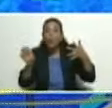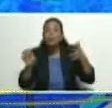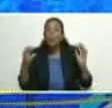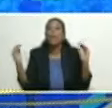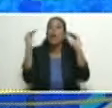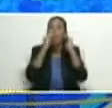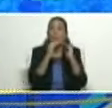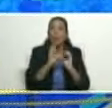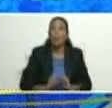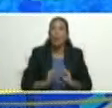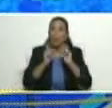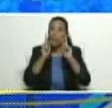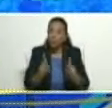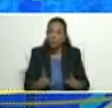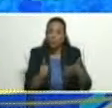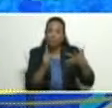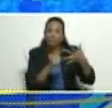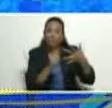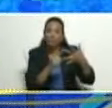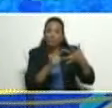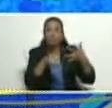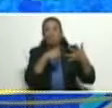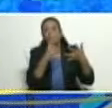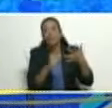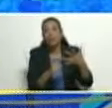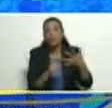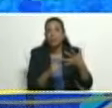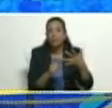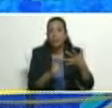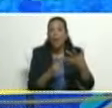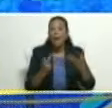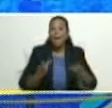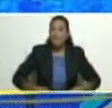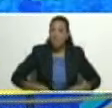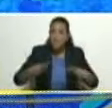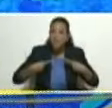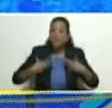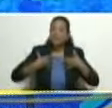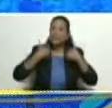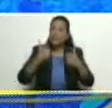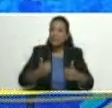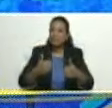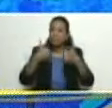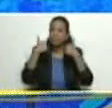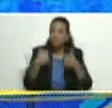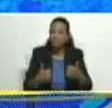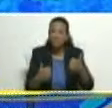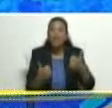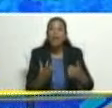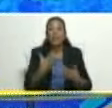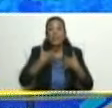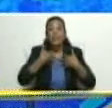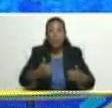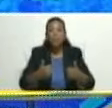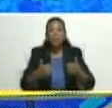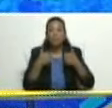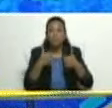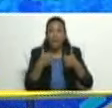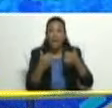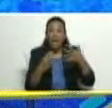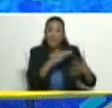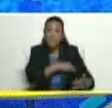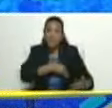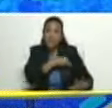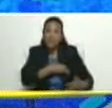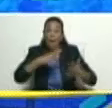Igualdad. En el vértice 4, Vivir Saludable, debe incorporarse la